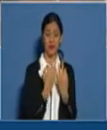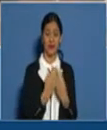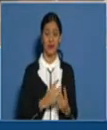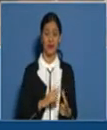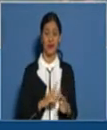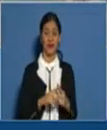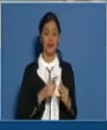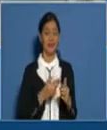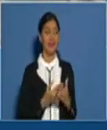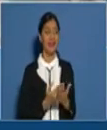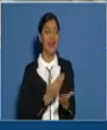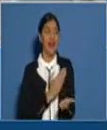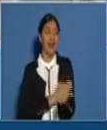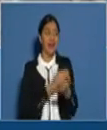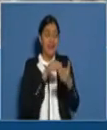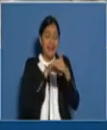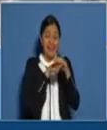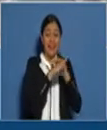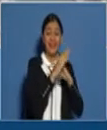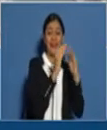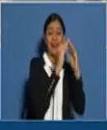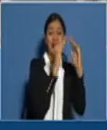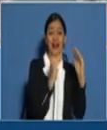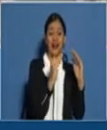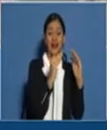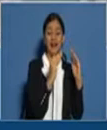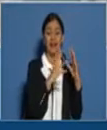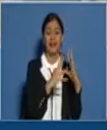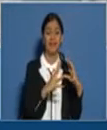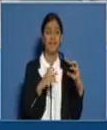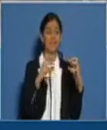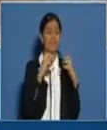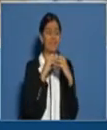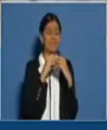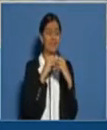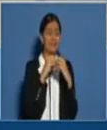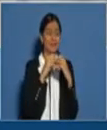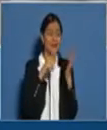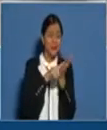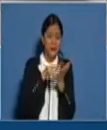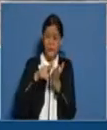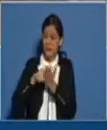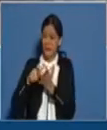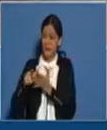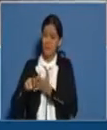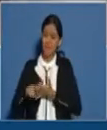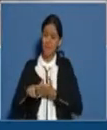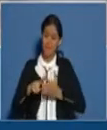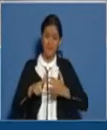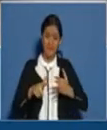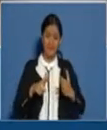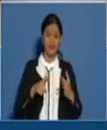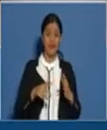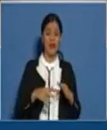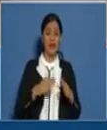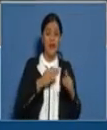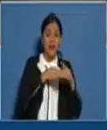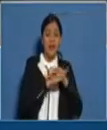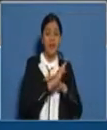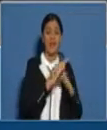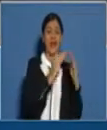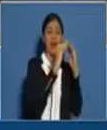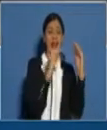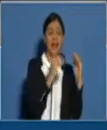entrar a la casa, como hace la gente particular, pero todavía más el de personal de salud, quitarse todo, entrar a la casa y darse un